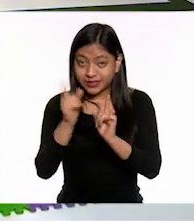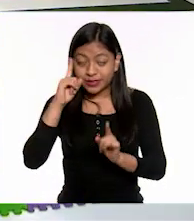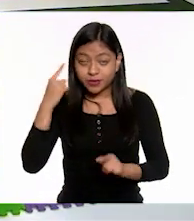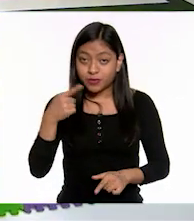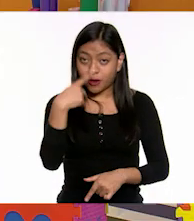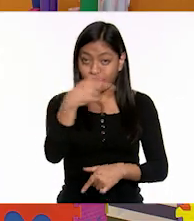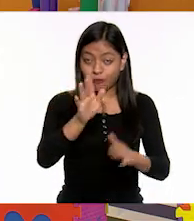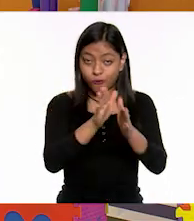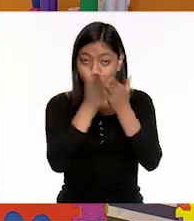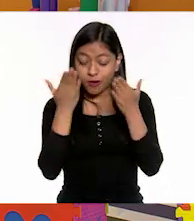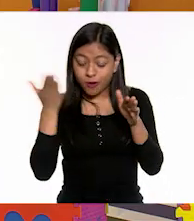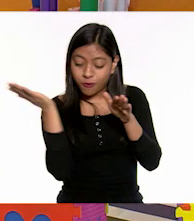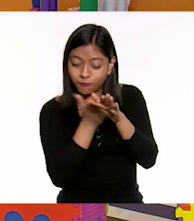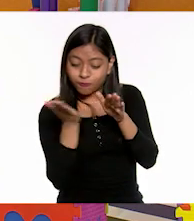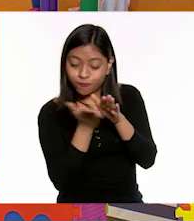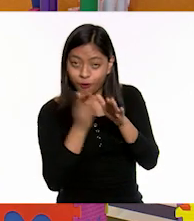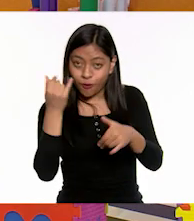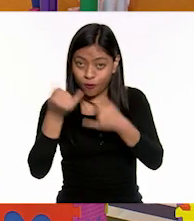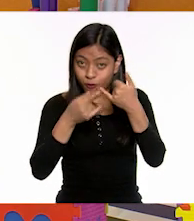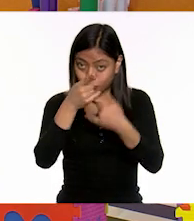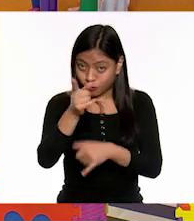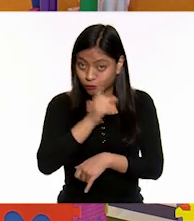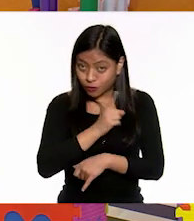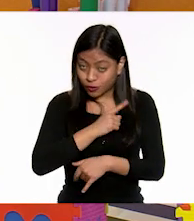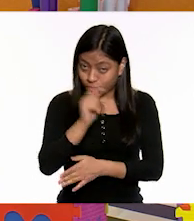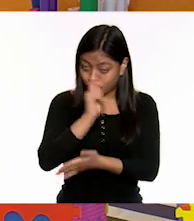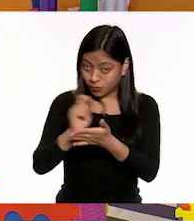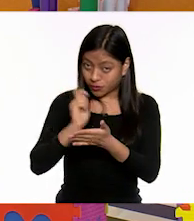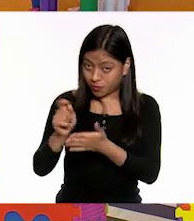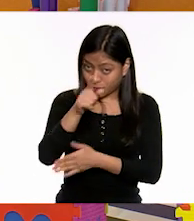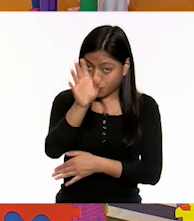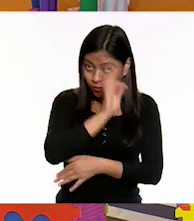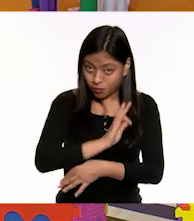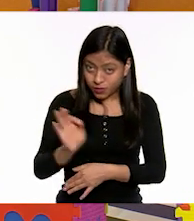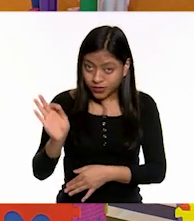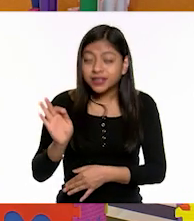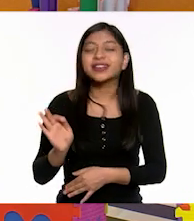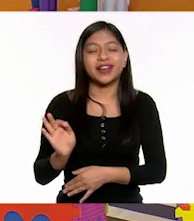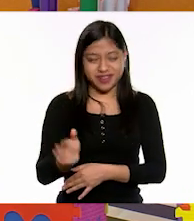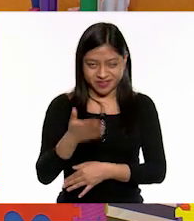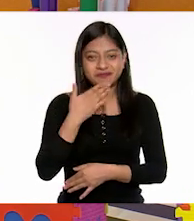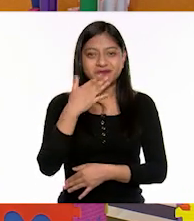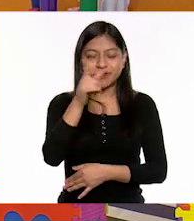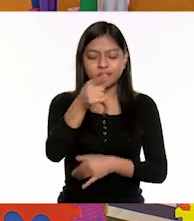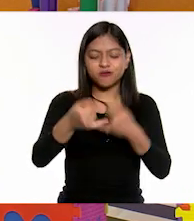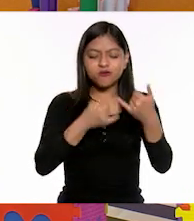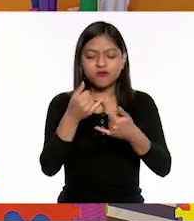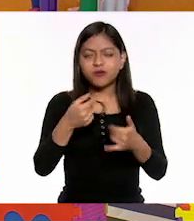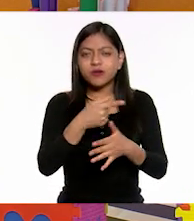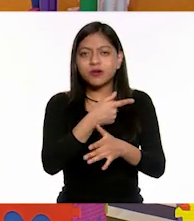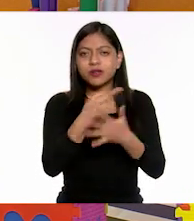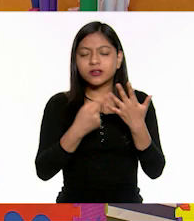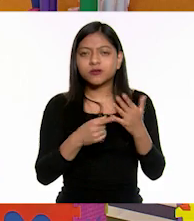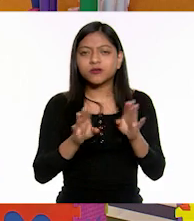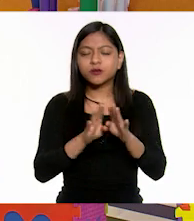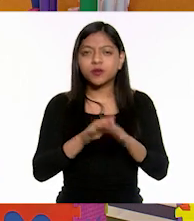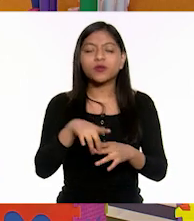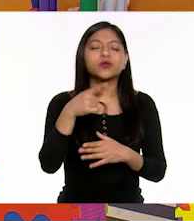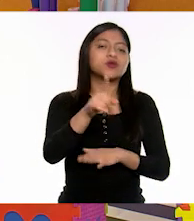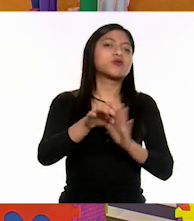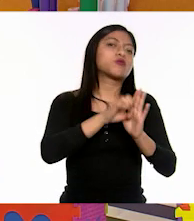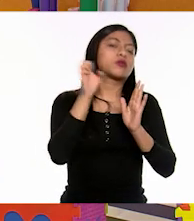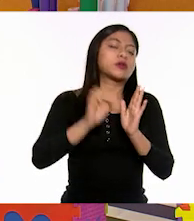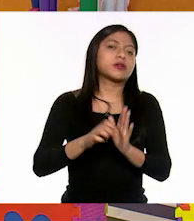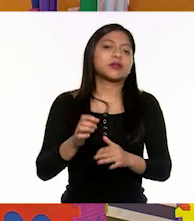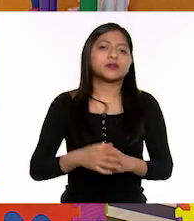para poder hacer nuestras redacciones nuestras descripciones de cómo se juegan tú cuál elegirías primero